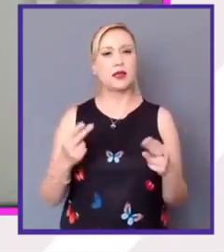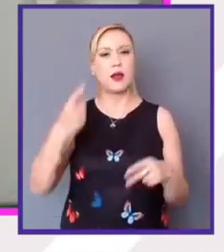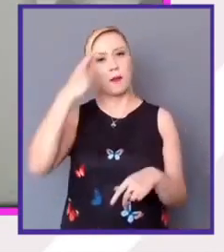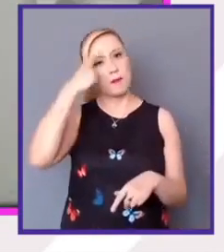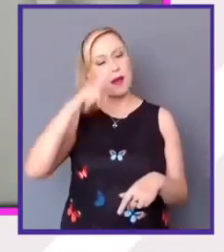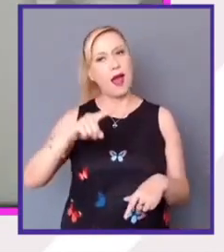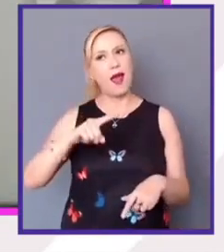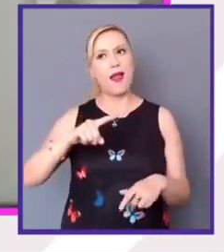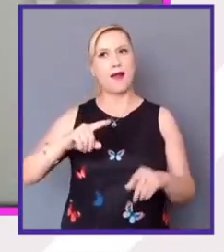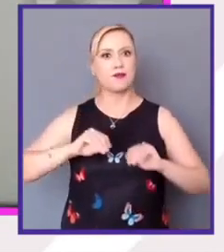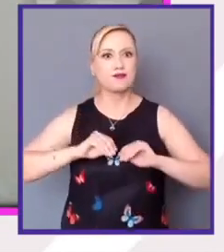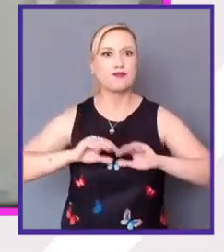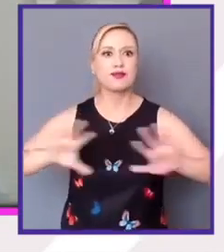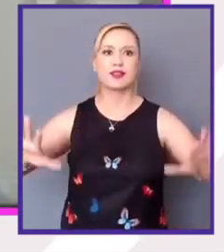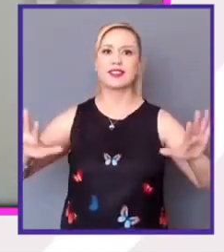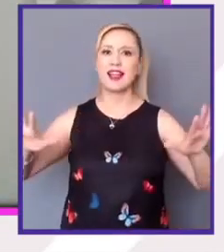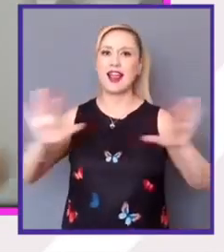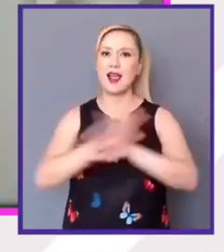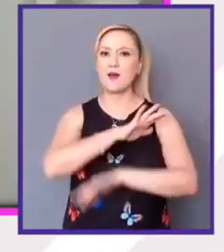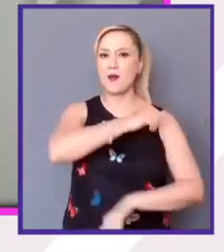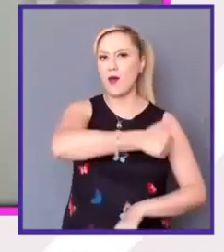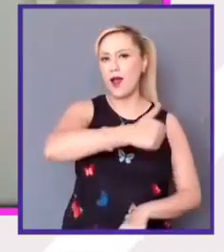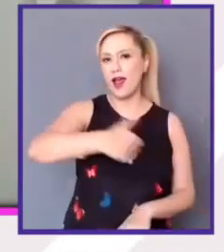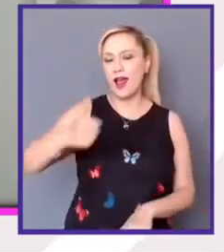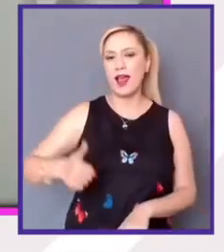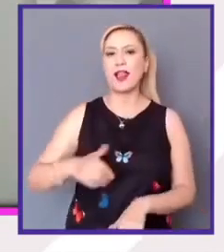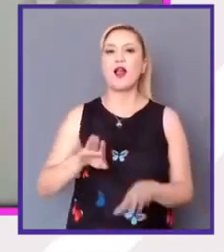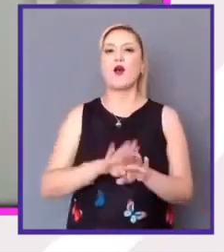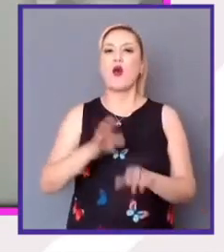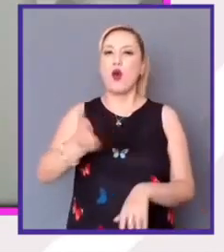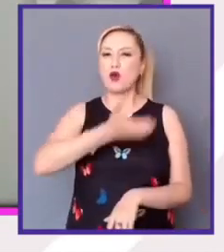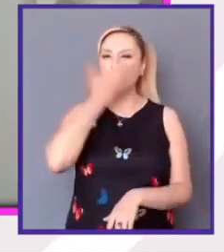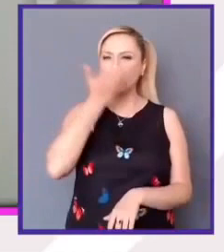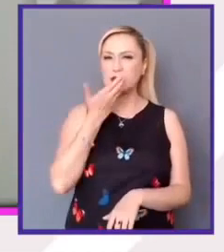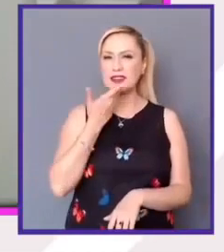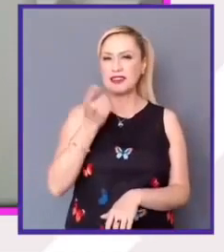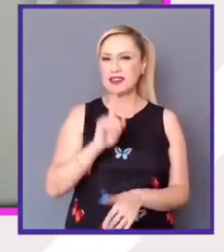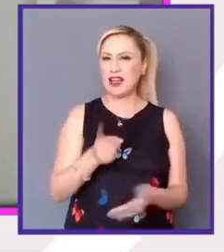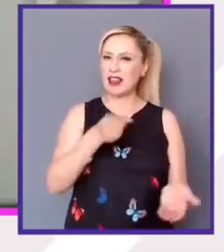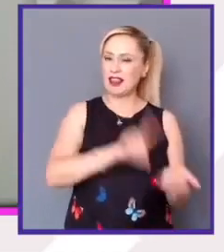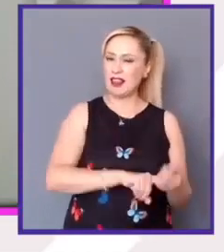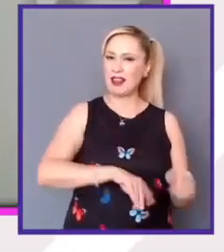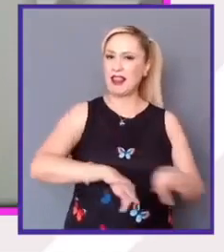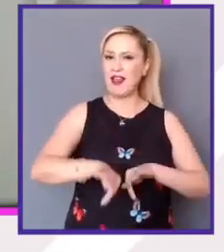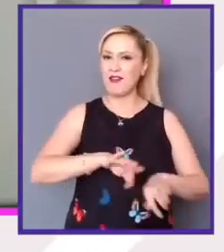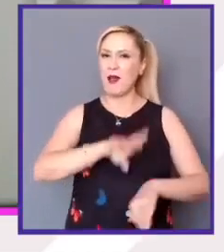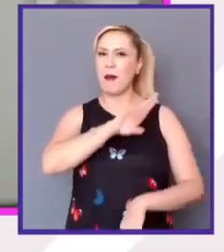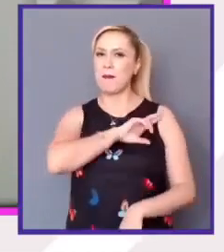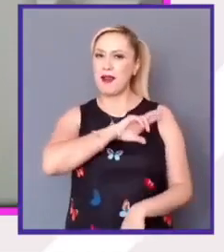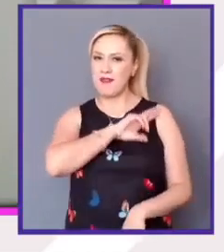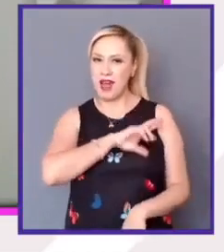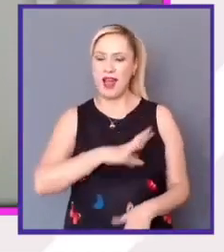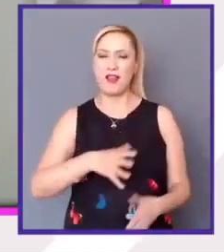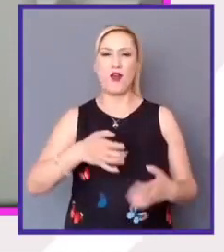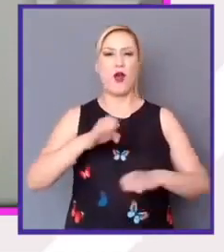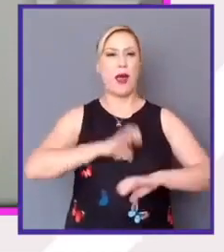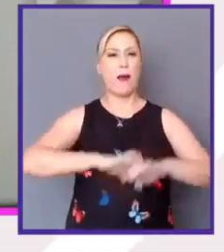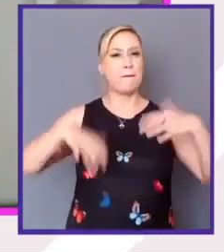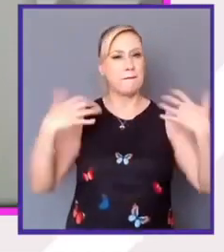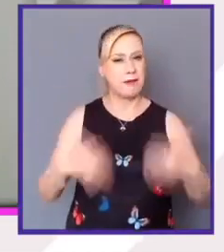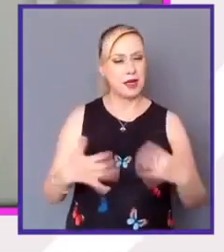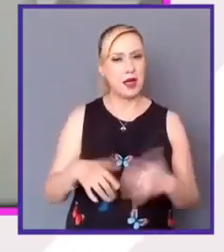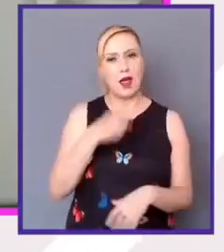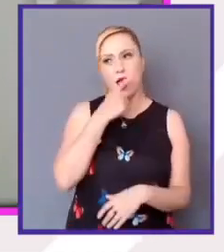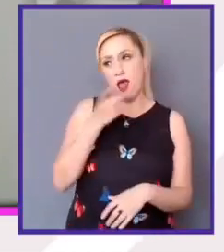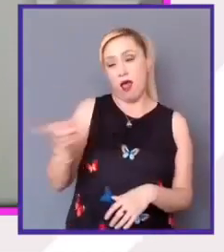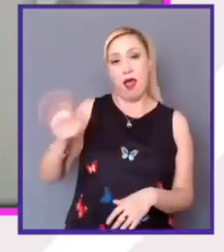impulsar ese cambio cultural respecto de las conductas racistas en el sector privado. Ustedes mencionaron que en el contexto en el que